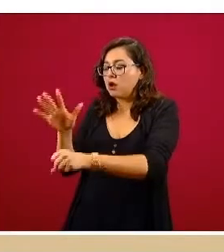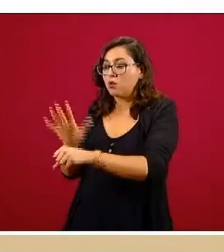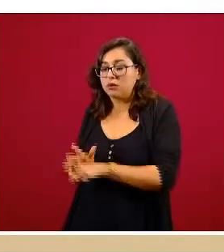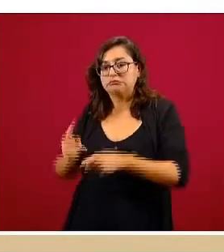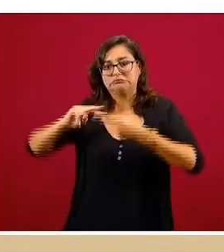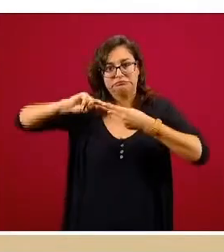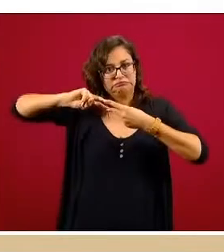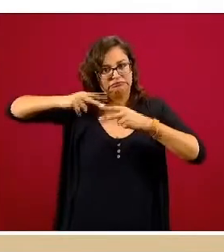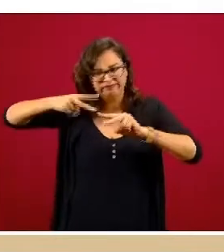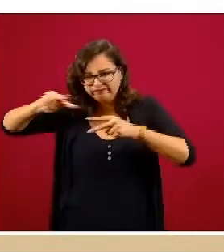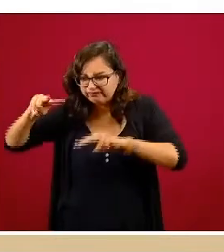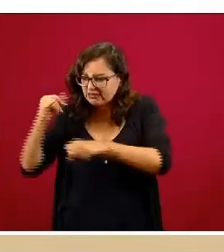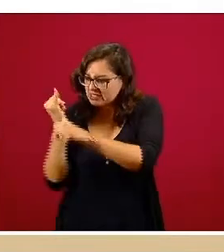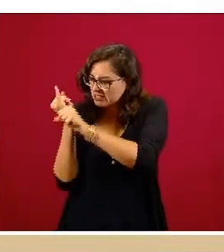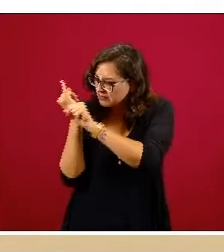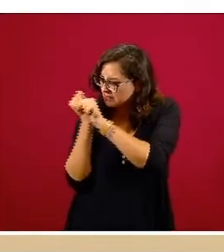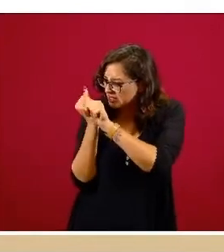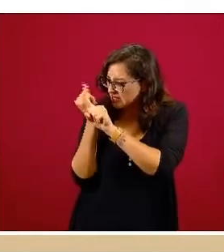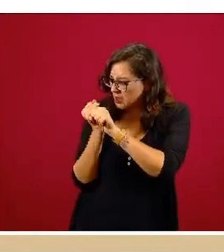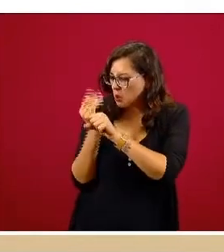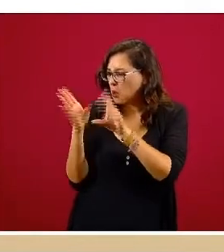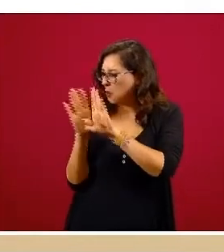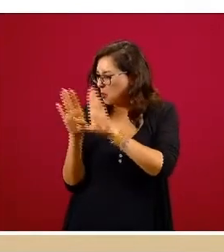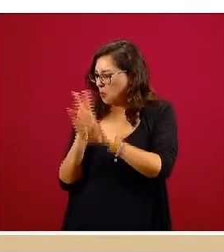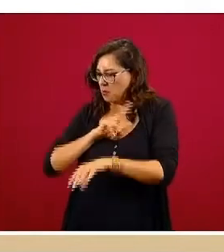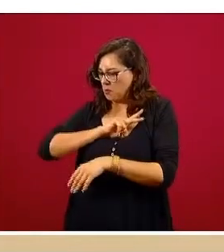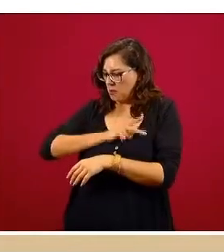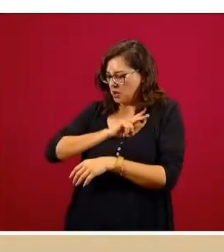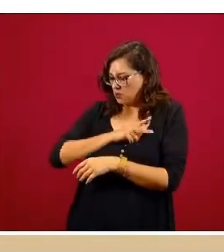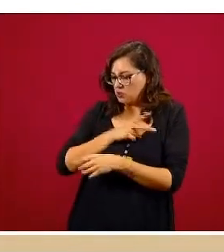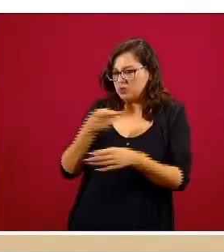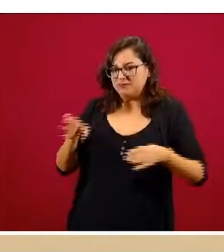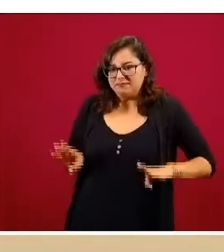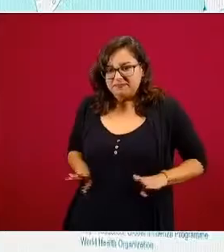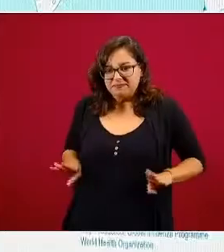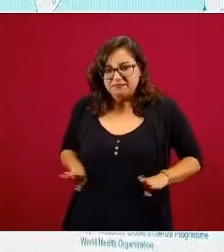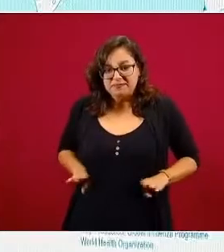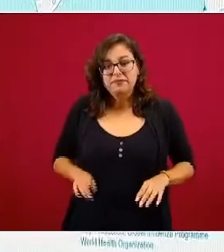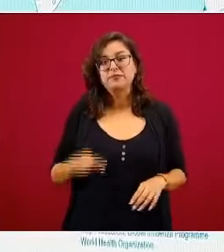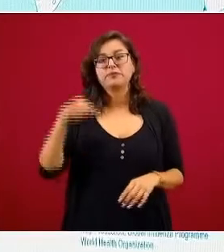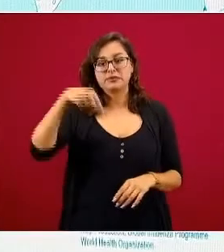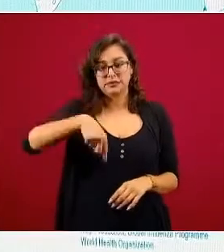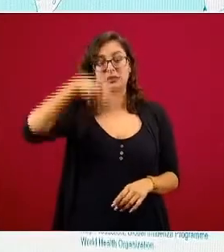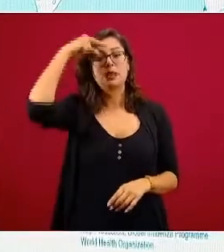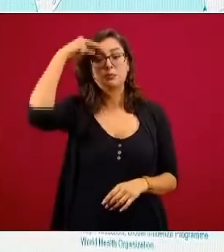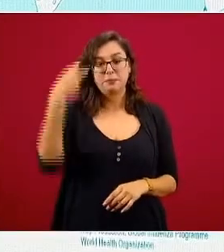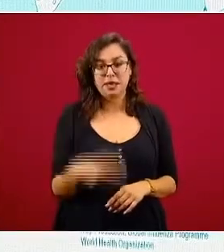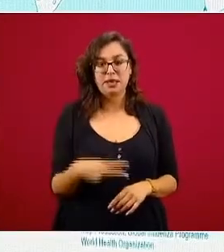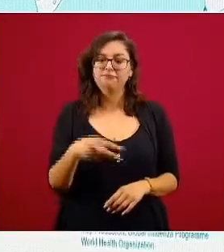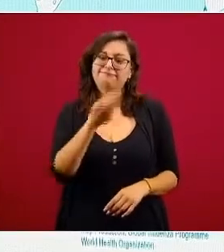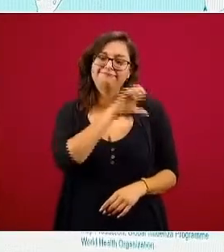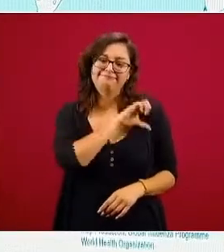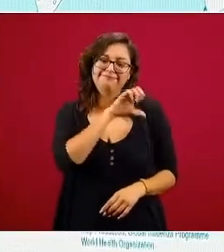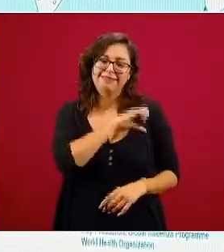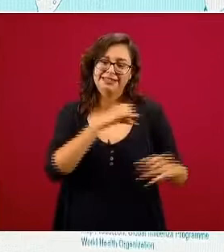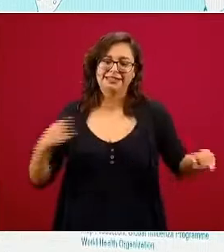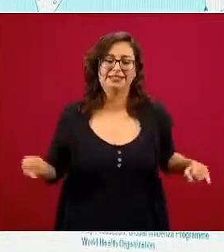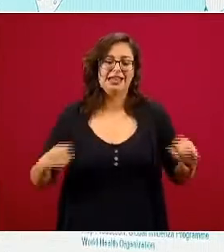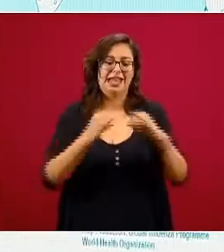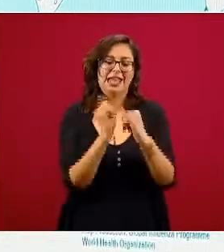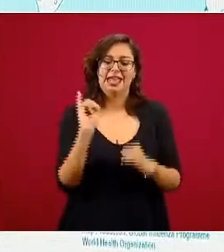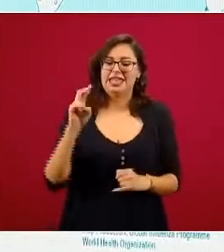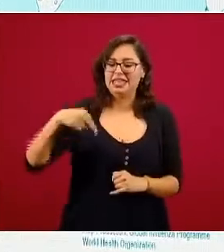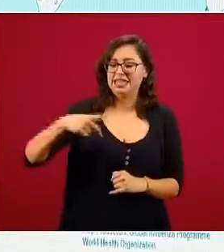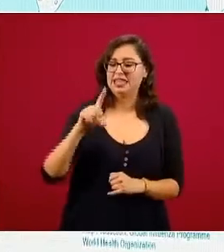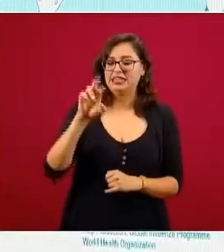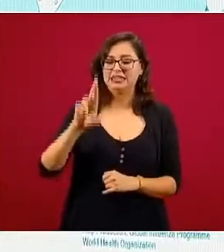genética para estudiar a profundidad la composición del virus. En México es el INDRE, nuestro querido INDRE, que es un orgullo